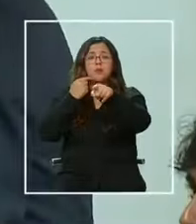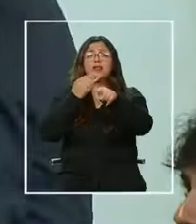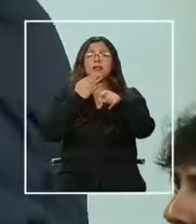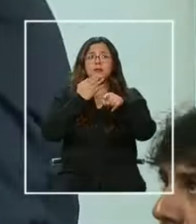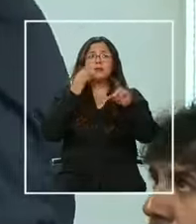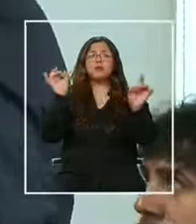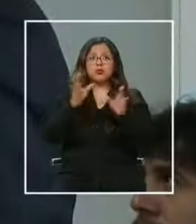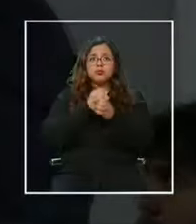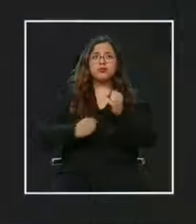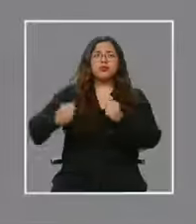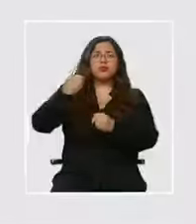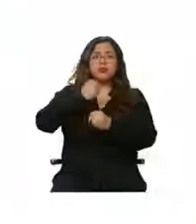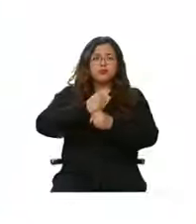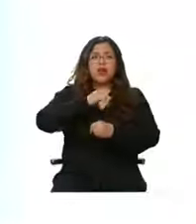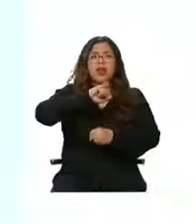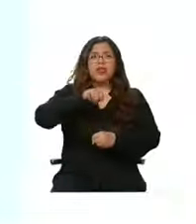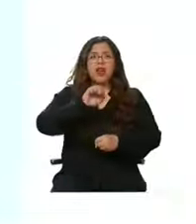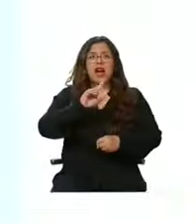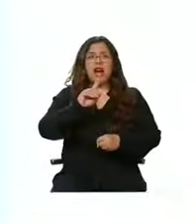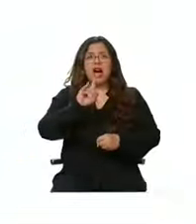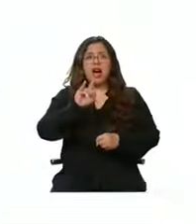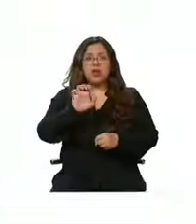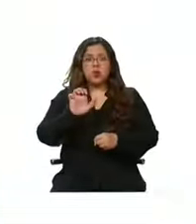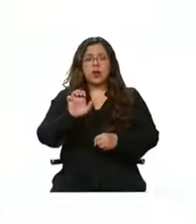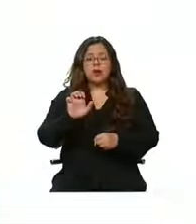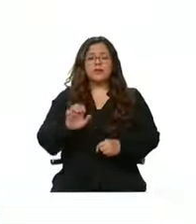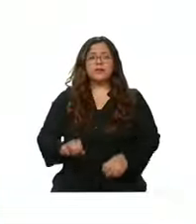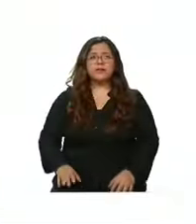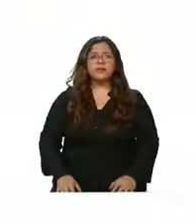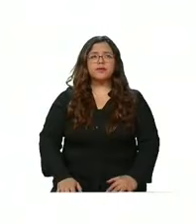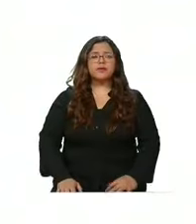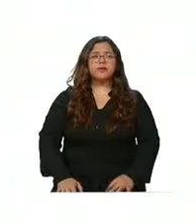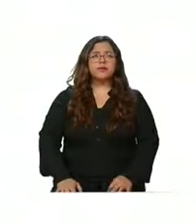el subrogante de Daniel Jadue mientras se mantenga tras las rejas.